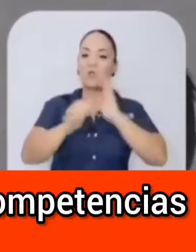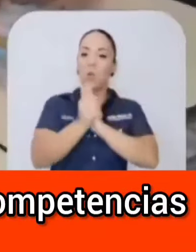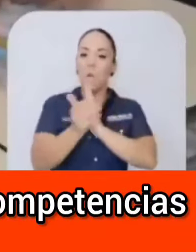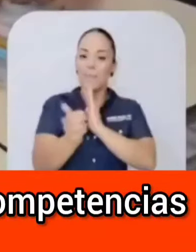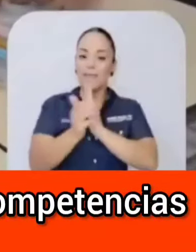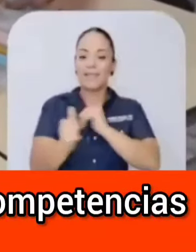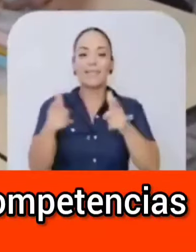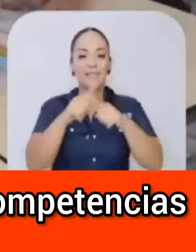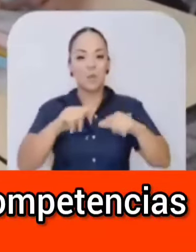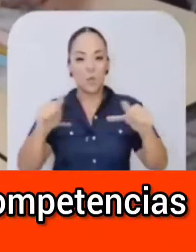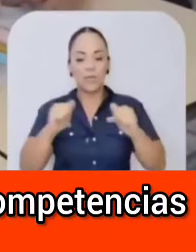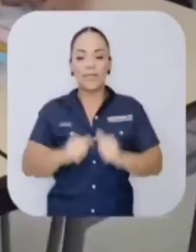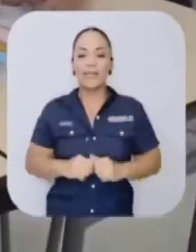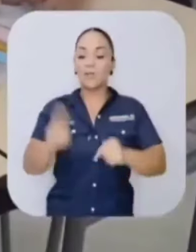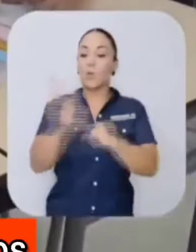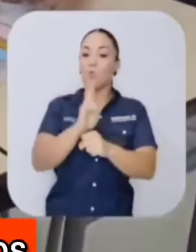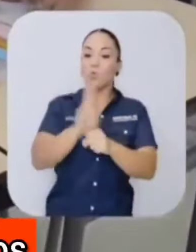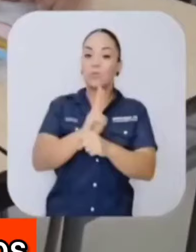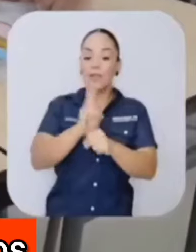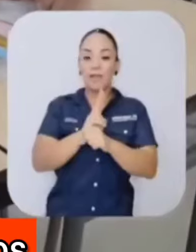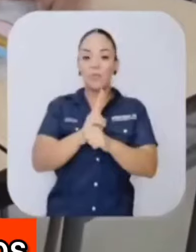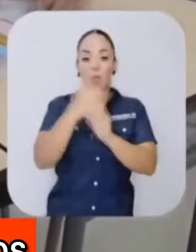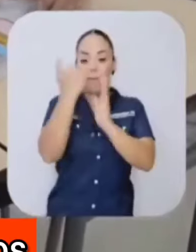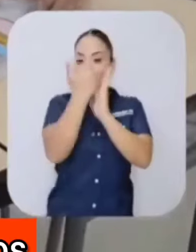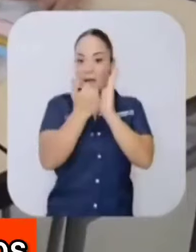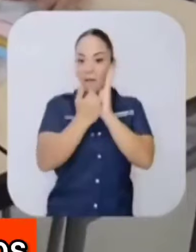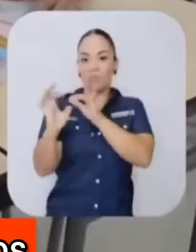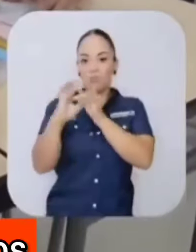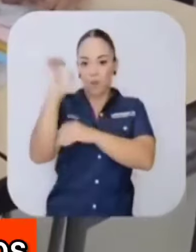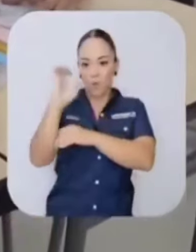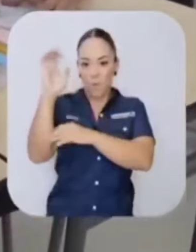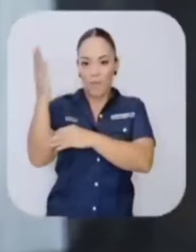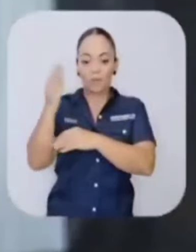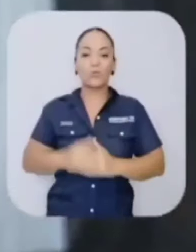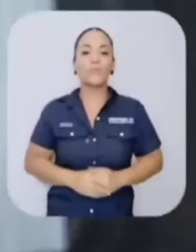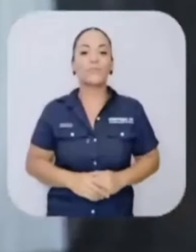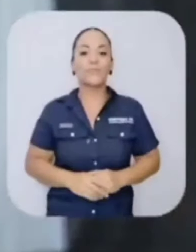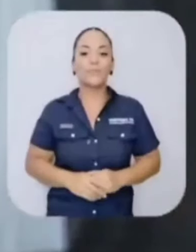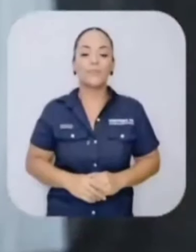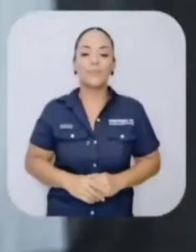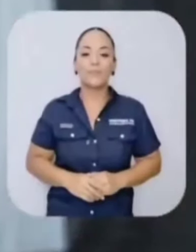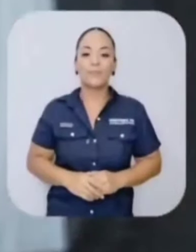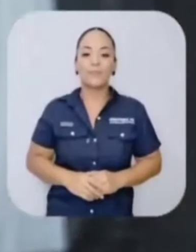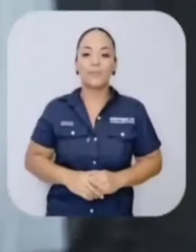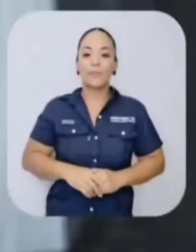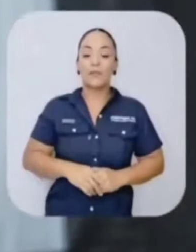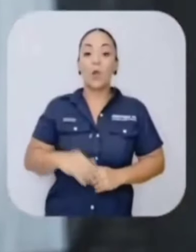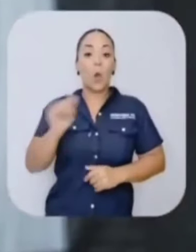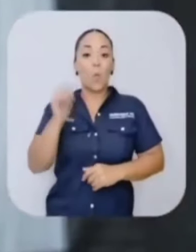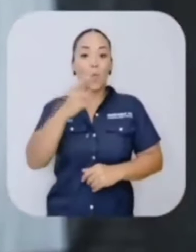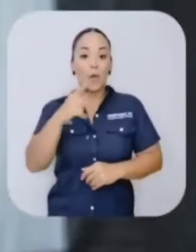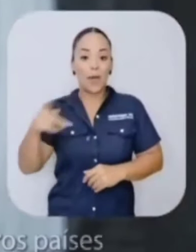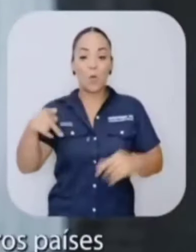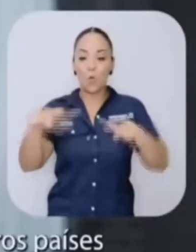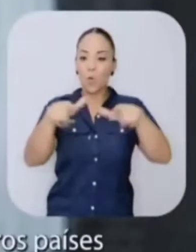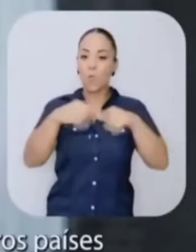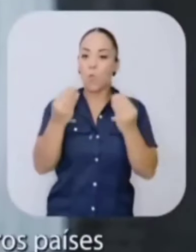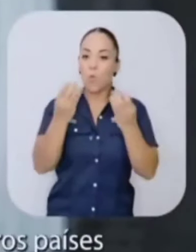las competencias lingüísticas, utilizando los parámetros europeos. Since Puntarenas is a very touristic